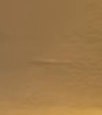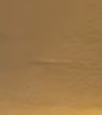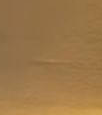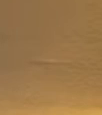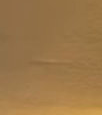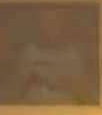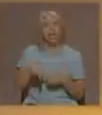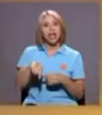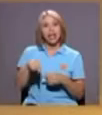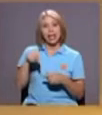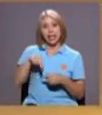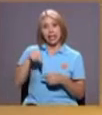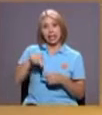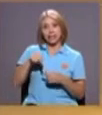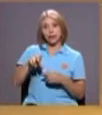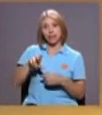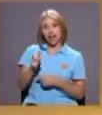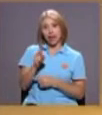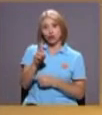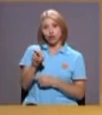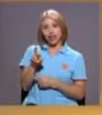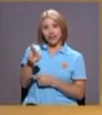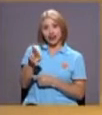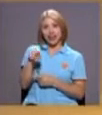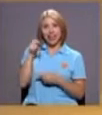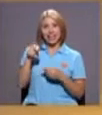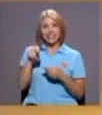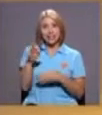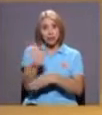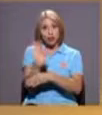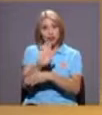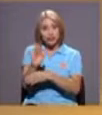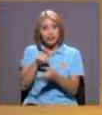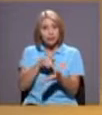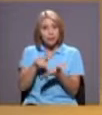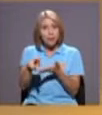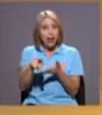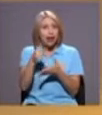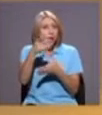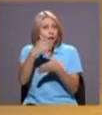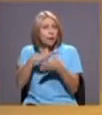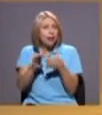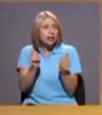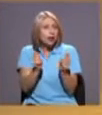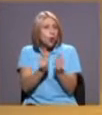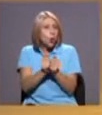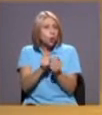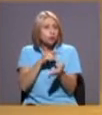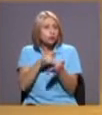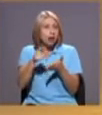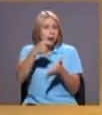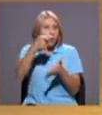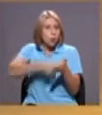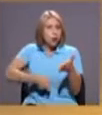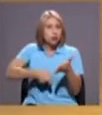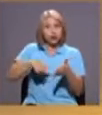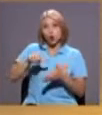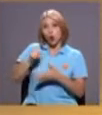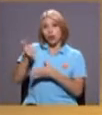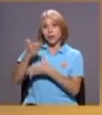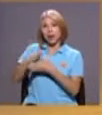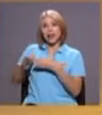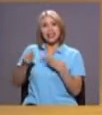que tributan los habitantes de este país. La otra parte depende de la capacidad de endeudamiento